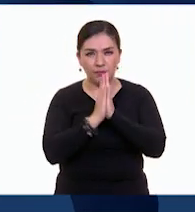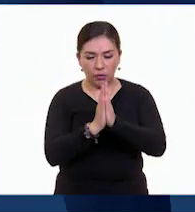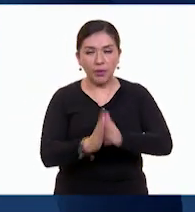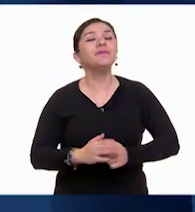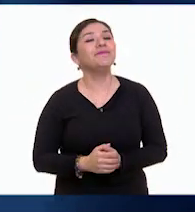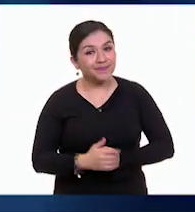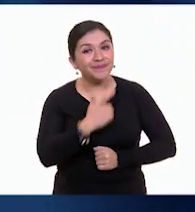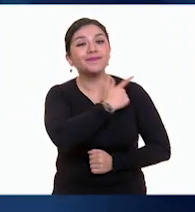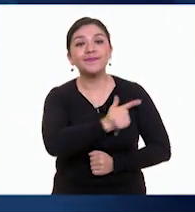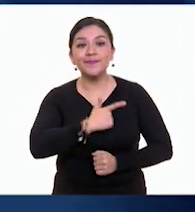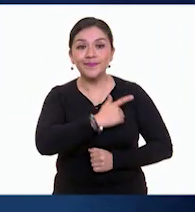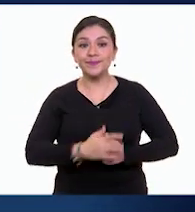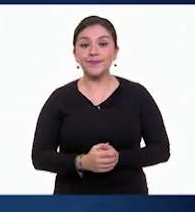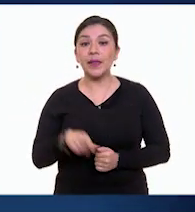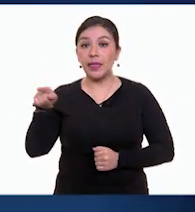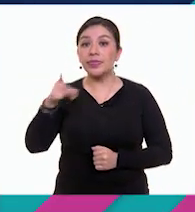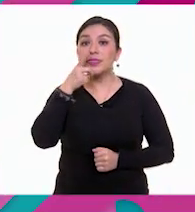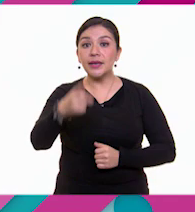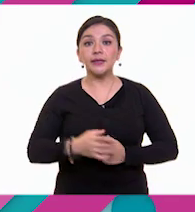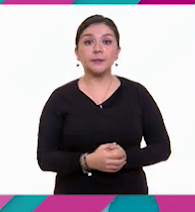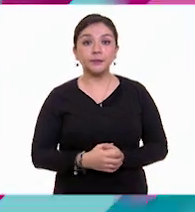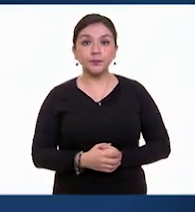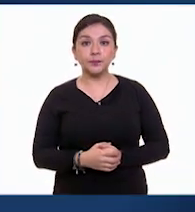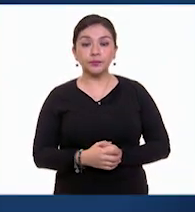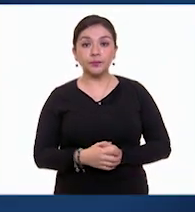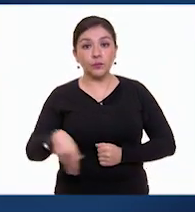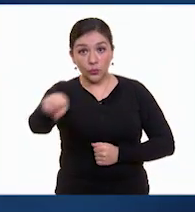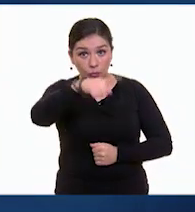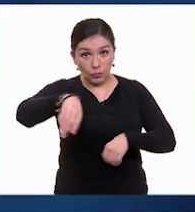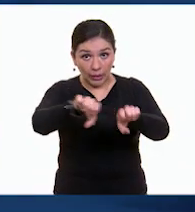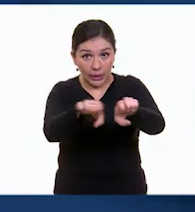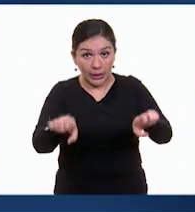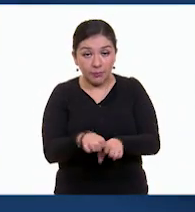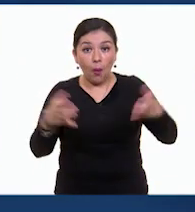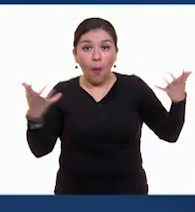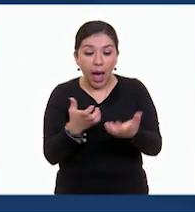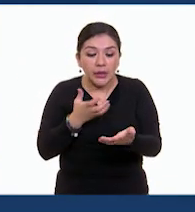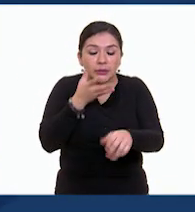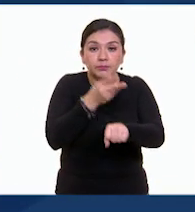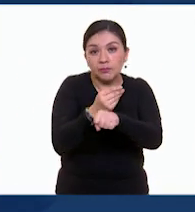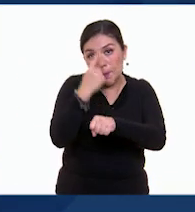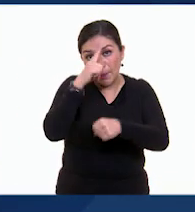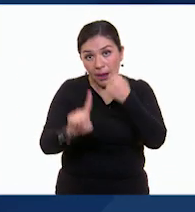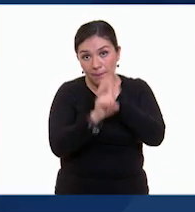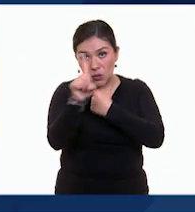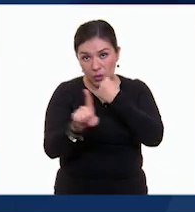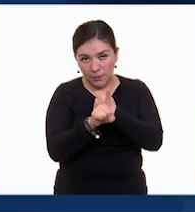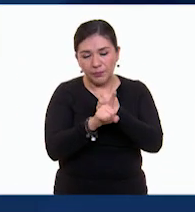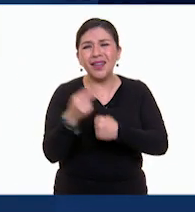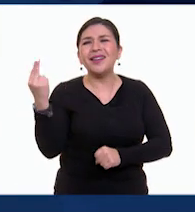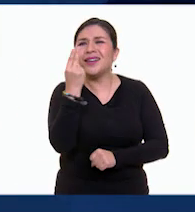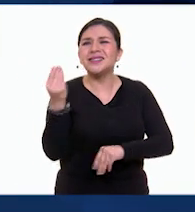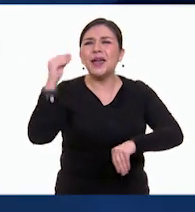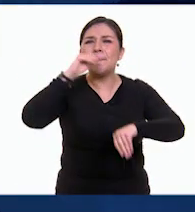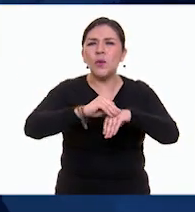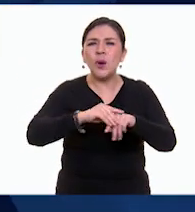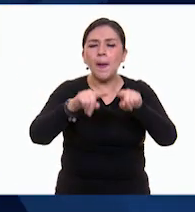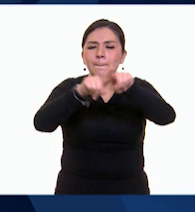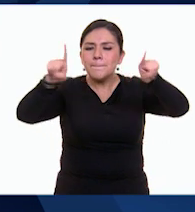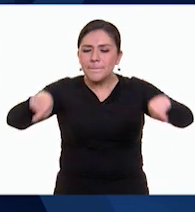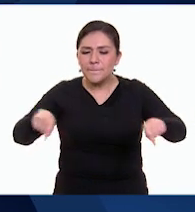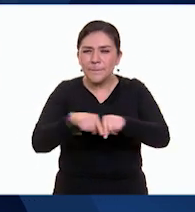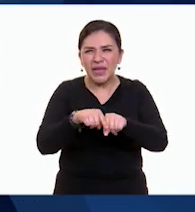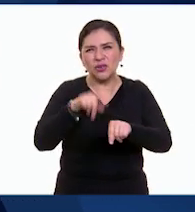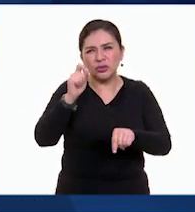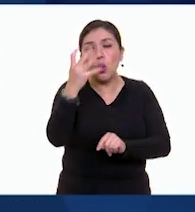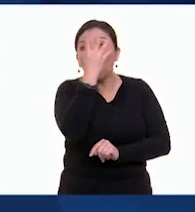Por supuesto, maestra. Dice así. En equipos resuelvan los siguientes problemas. Se requiere cubrir un piso rectangular